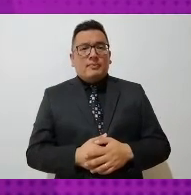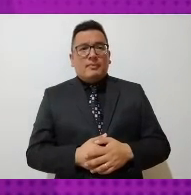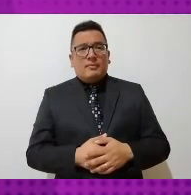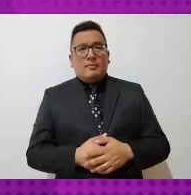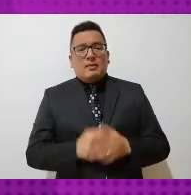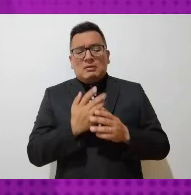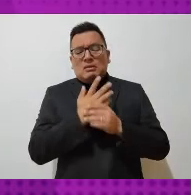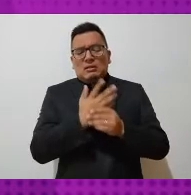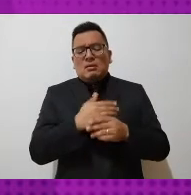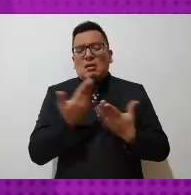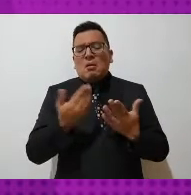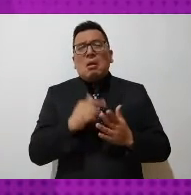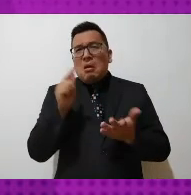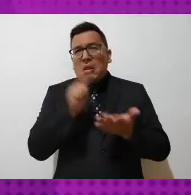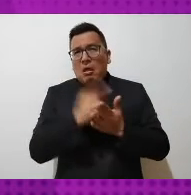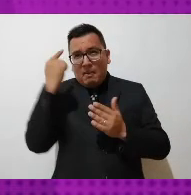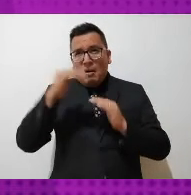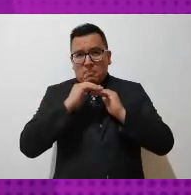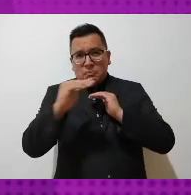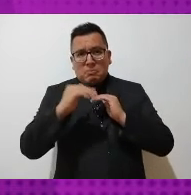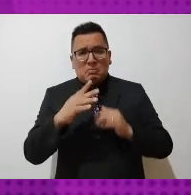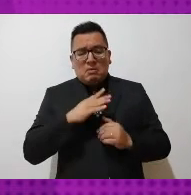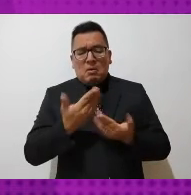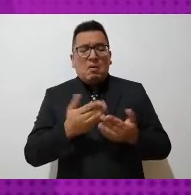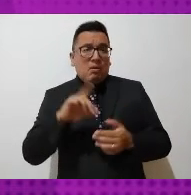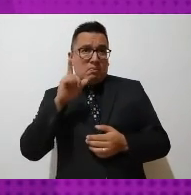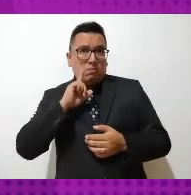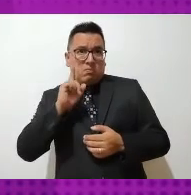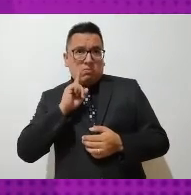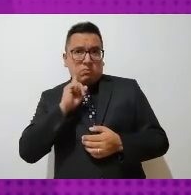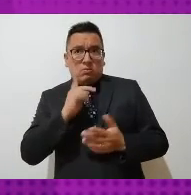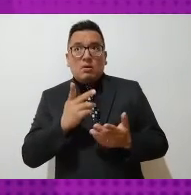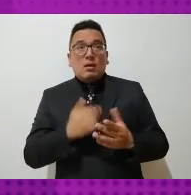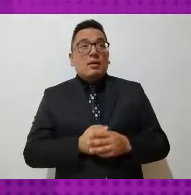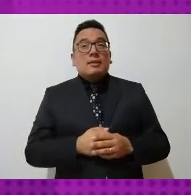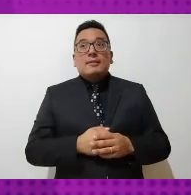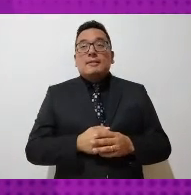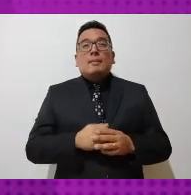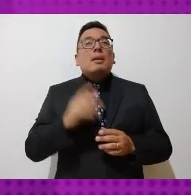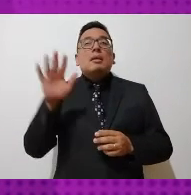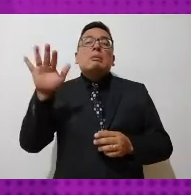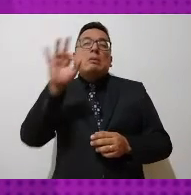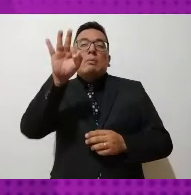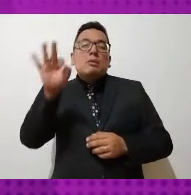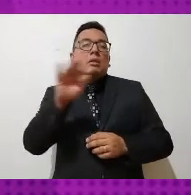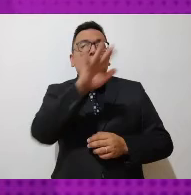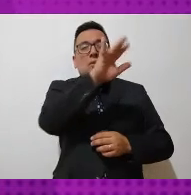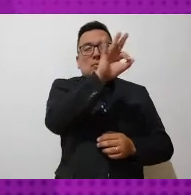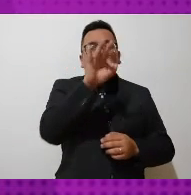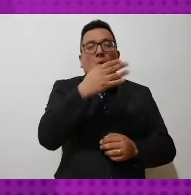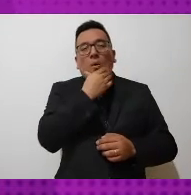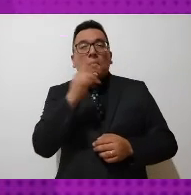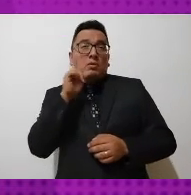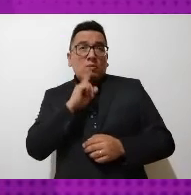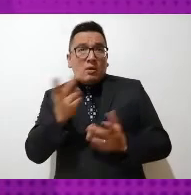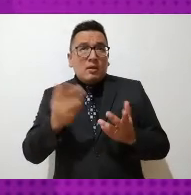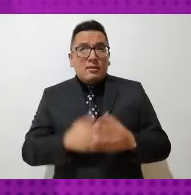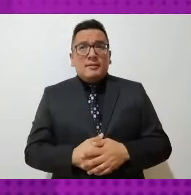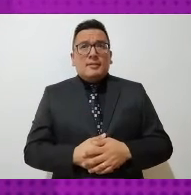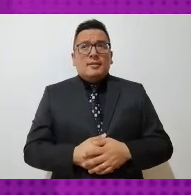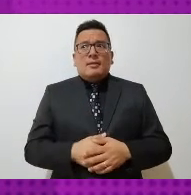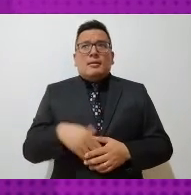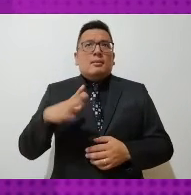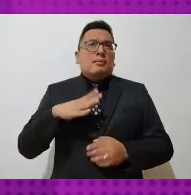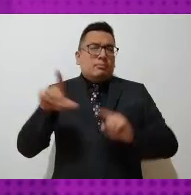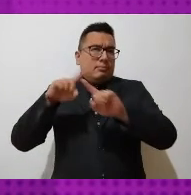de que a partir de que hay la paridad en todo y de que hay mujeres a la mitad en los órganos representativos del poder, en el